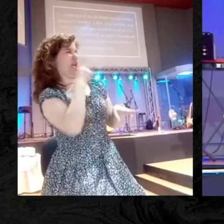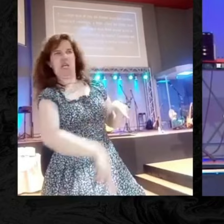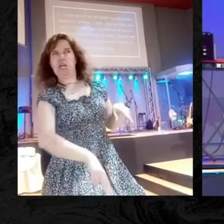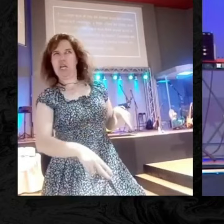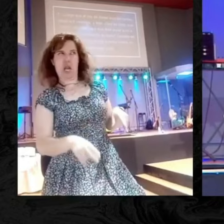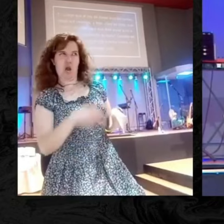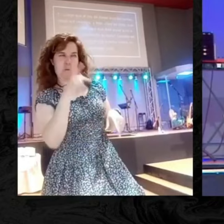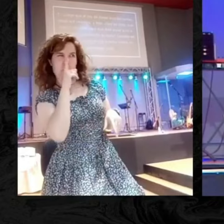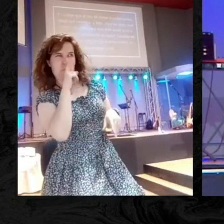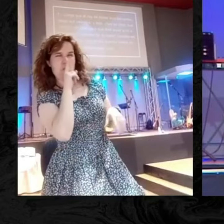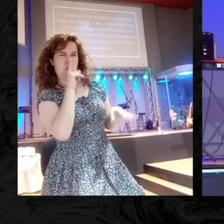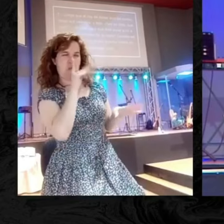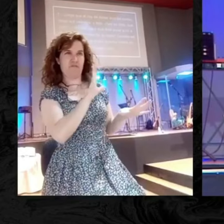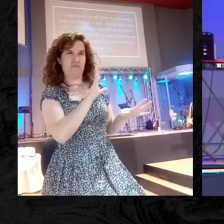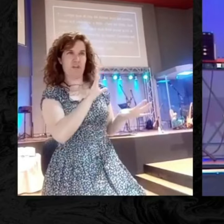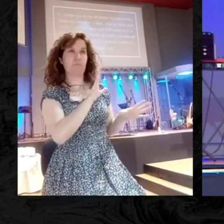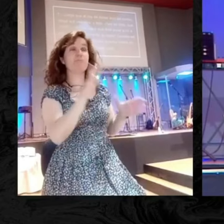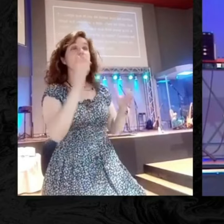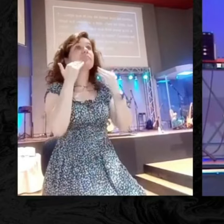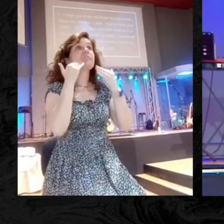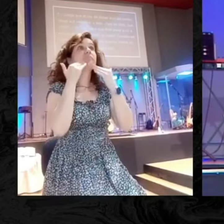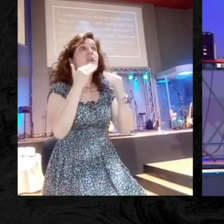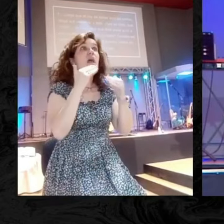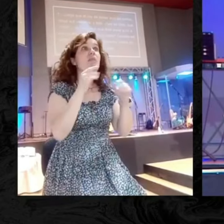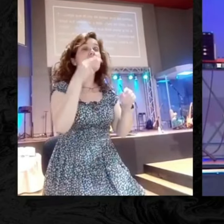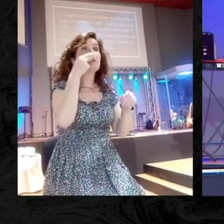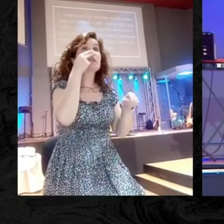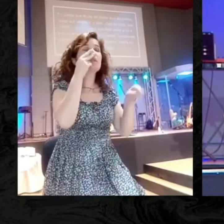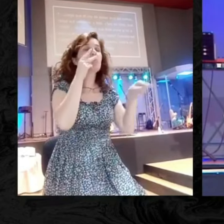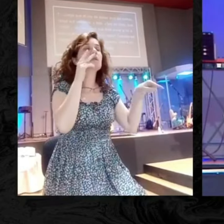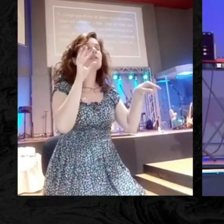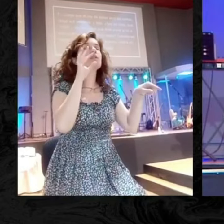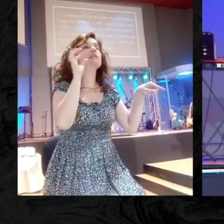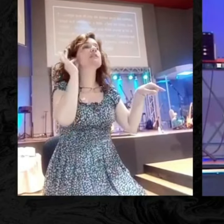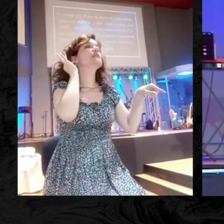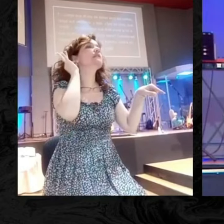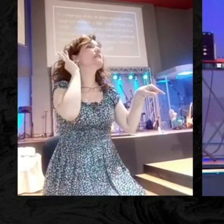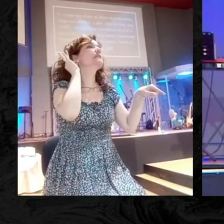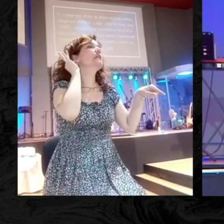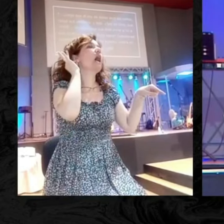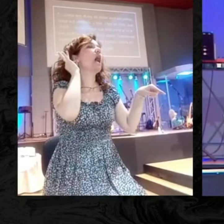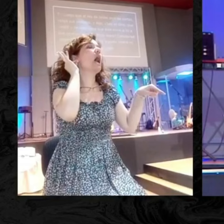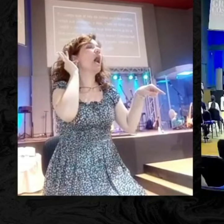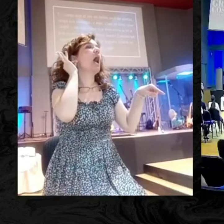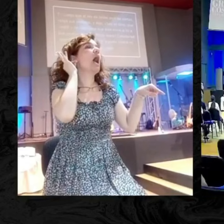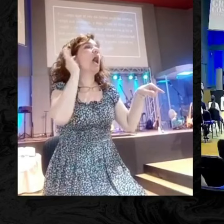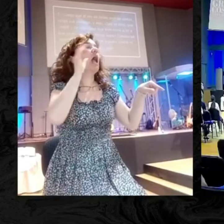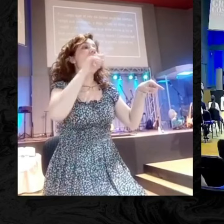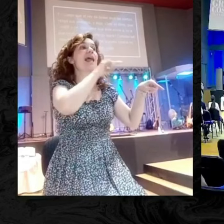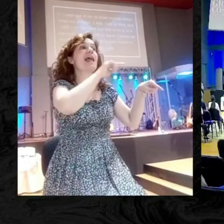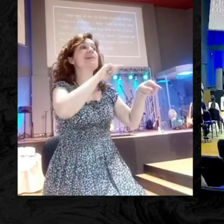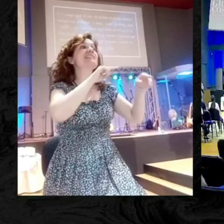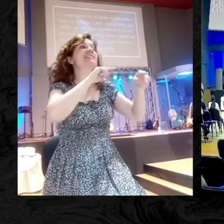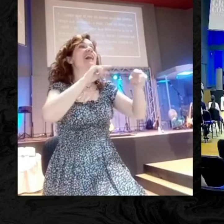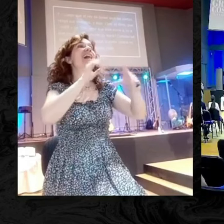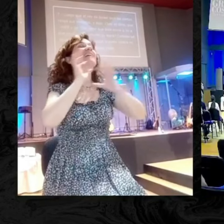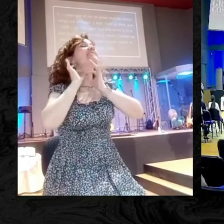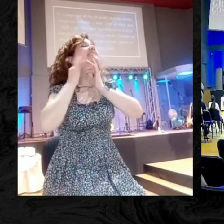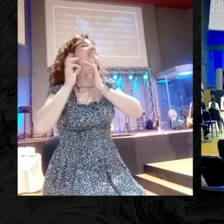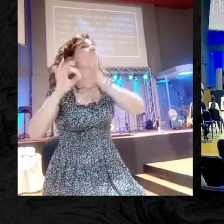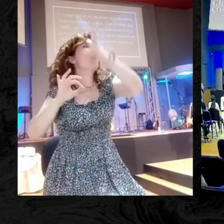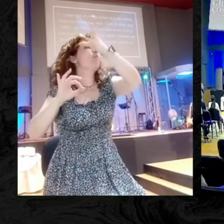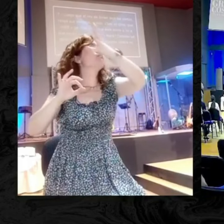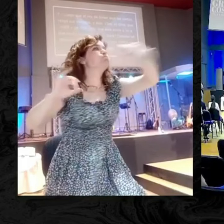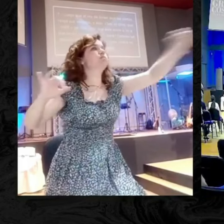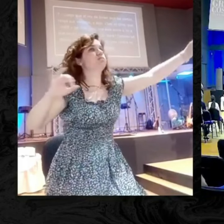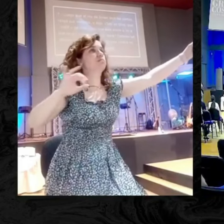tenemos a esta muchacha israelita que es llevada cautiva que ya lo hablé en otra ocasión verdad eh que